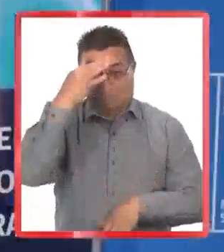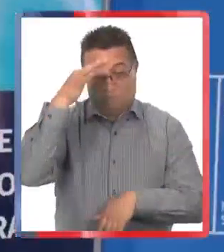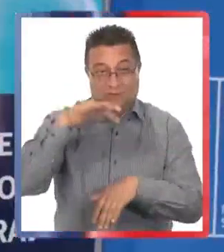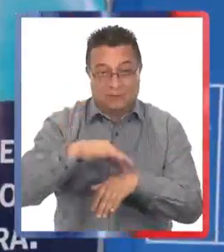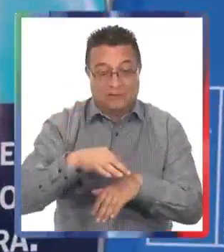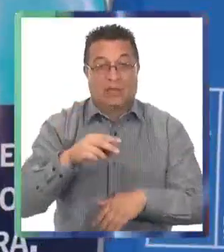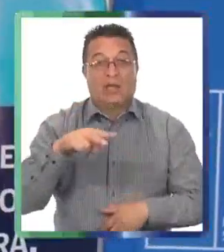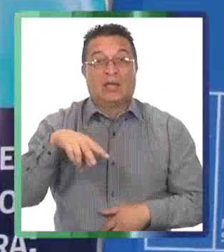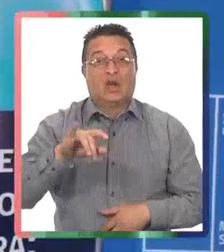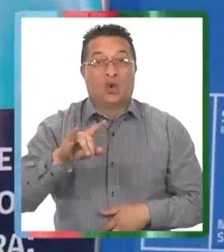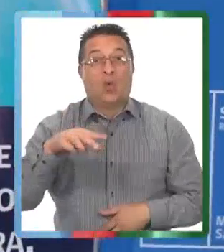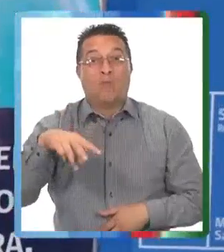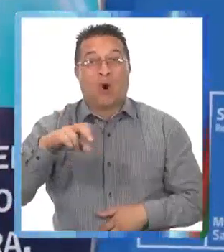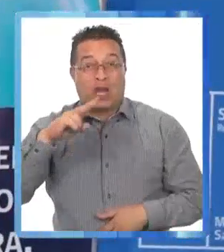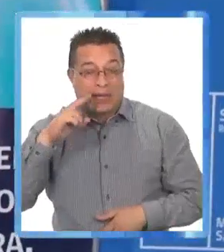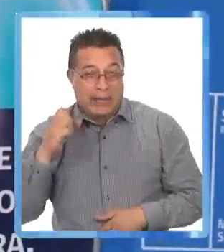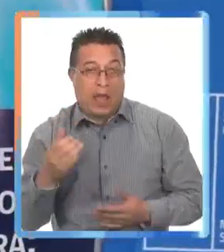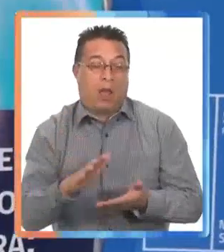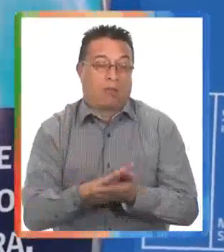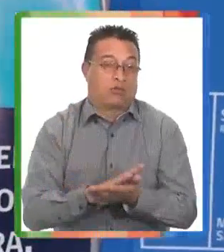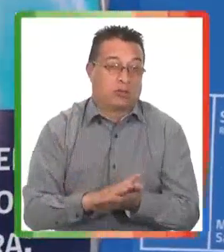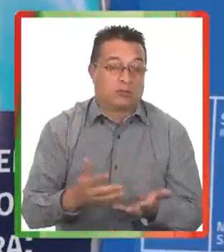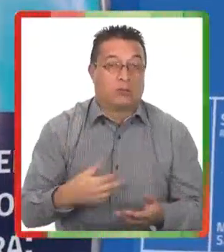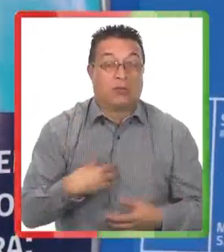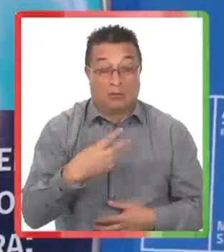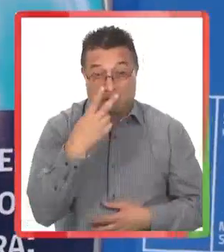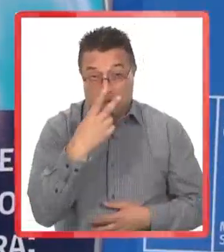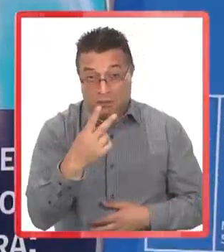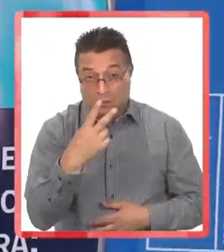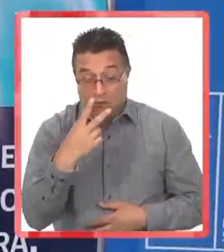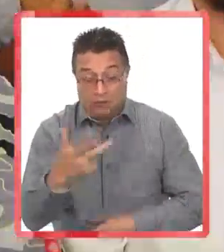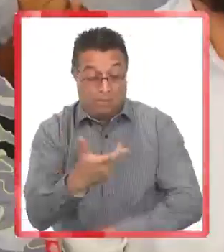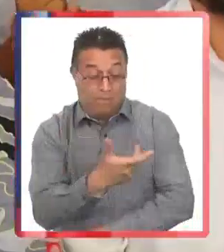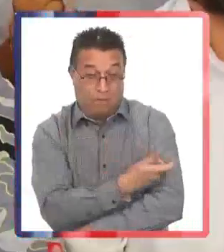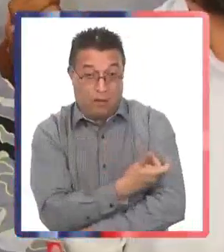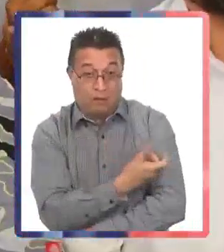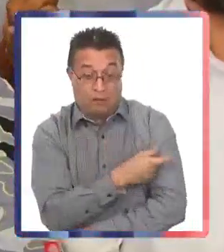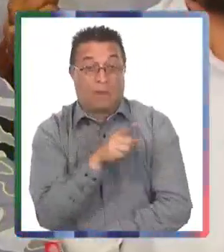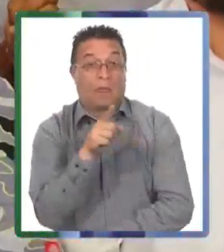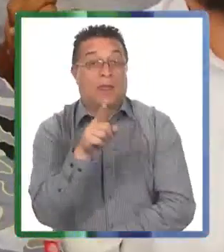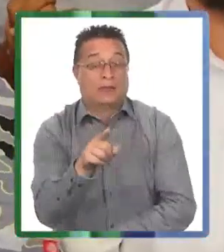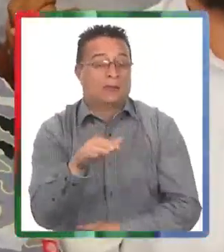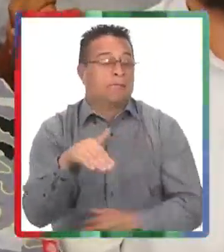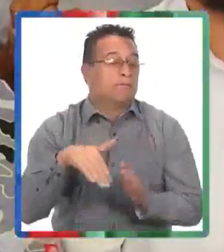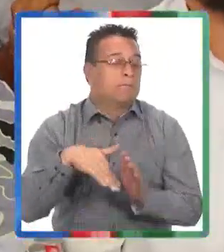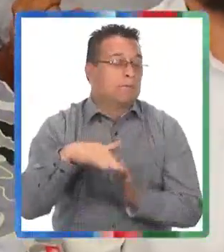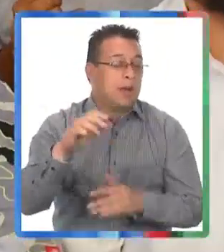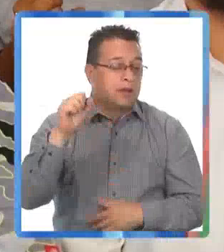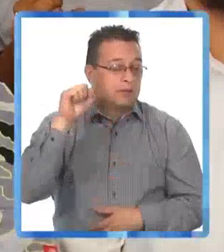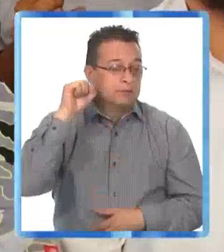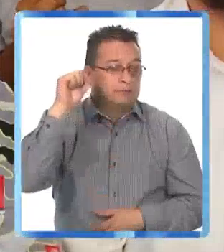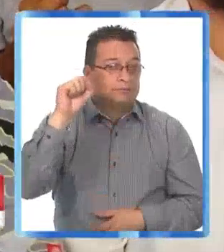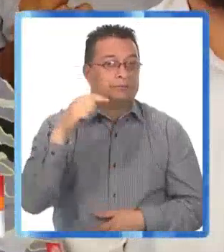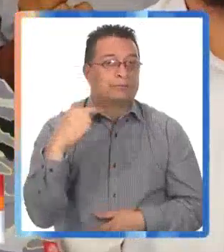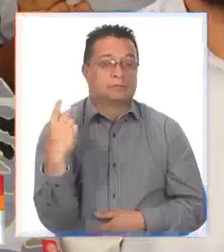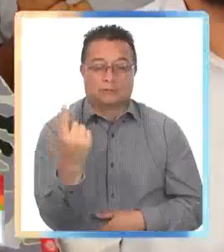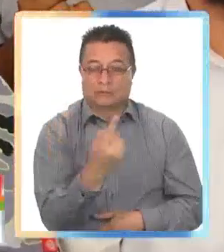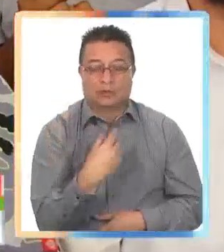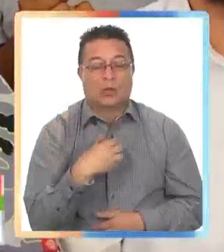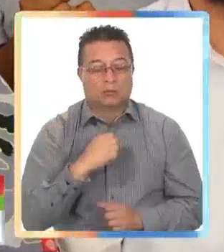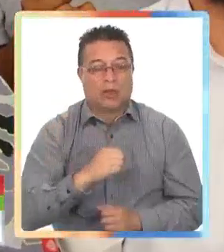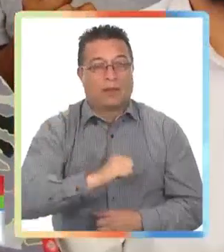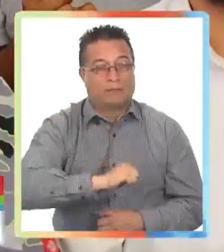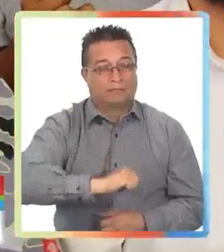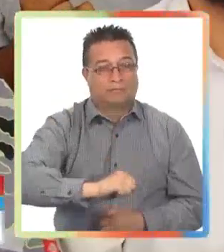enfermedades como la neumonía. Hemos visto que la vacunación es el arma principal con la cual nosotros